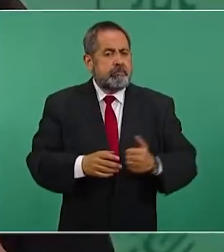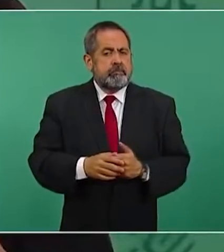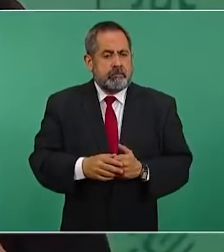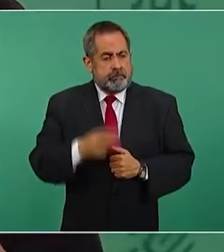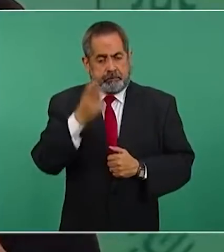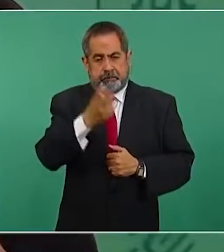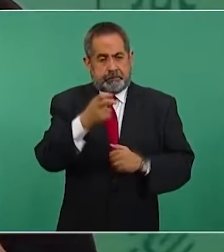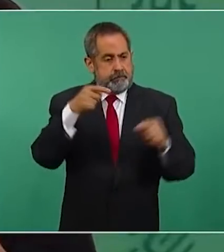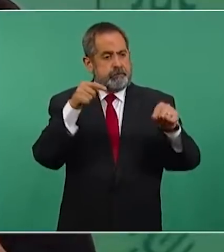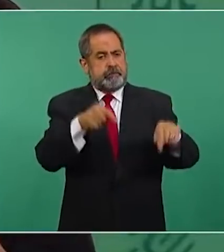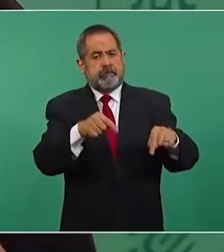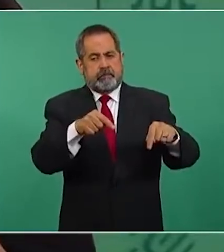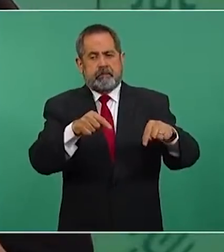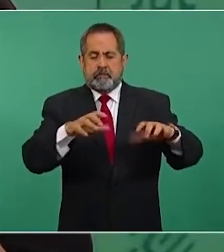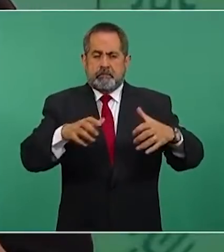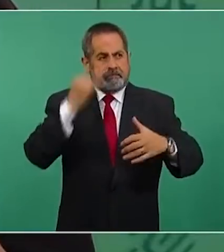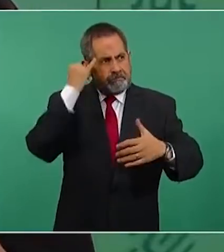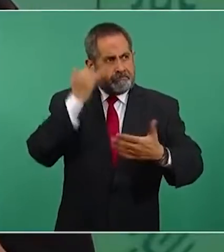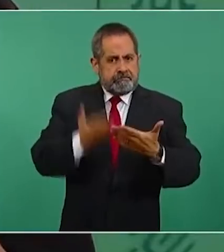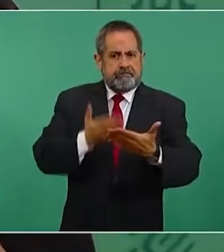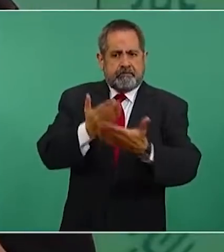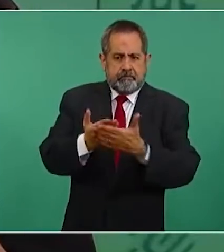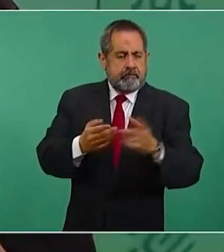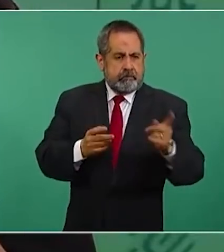esa iniciativa